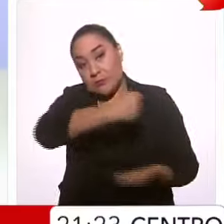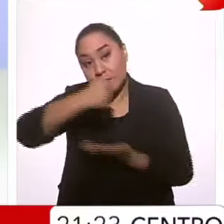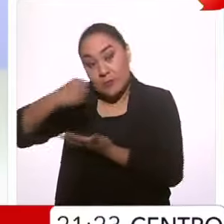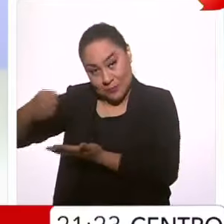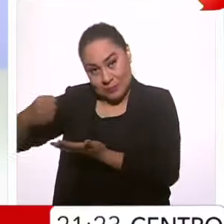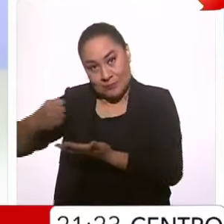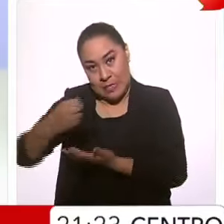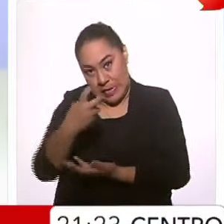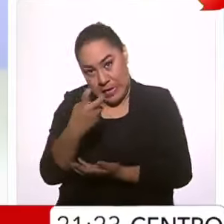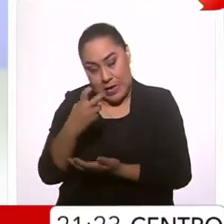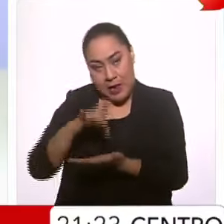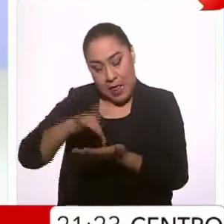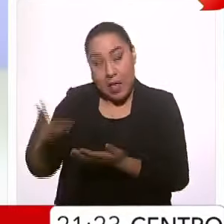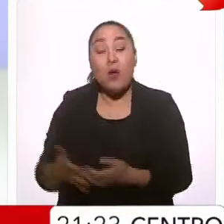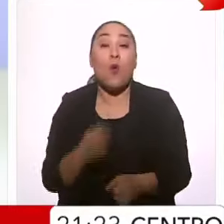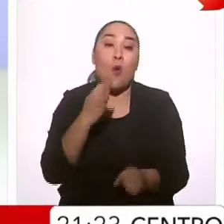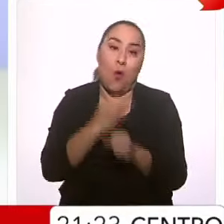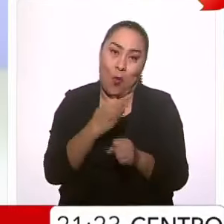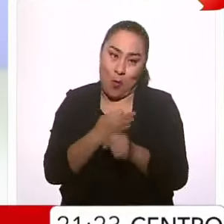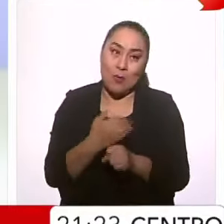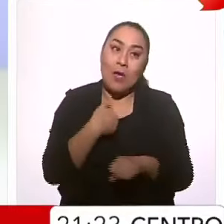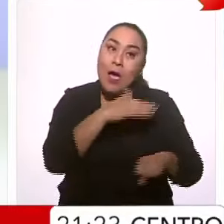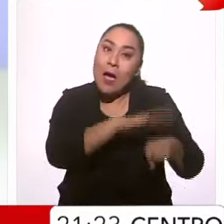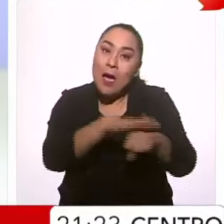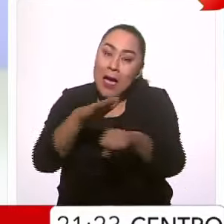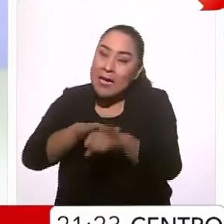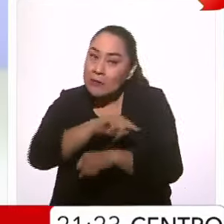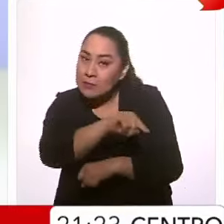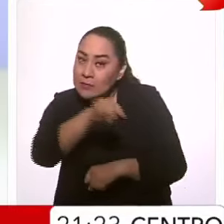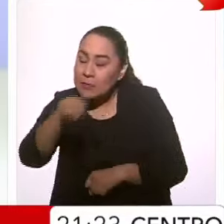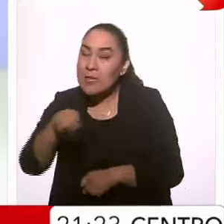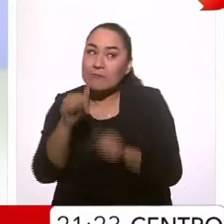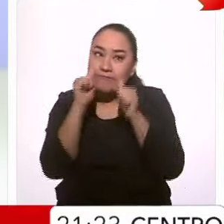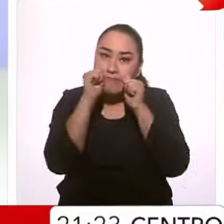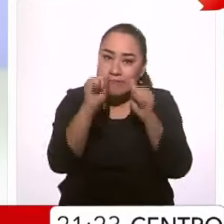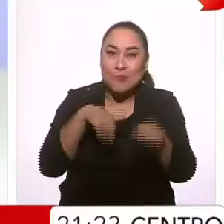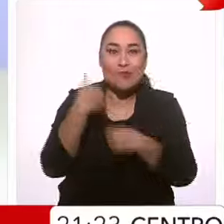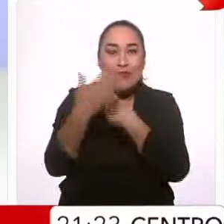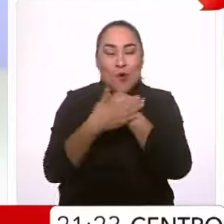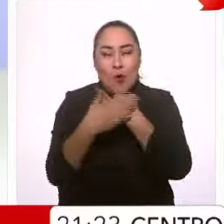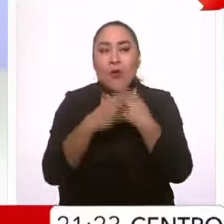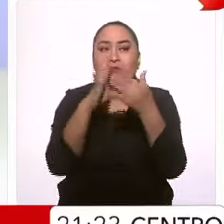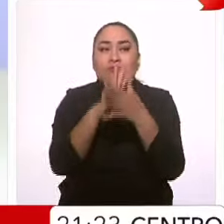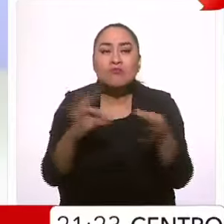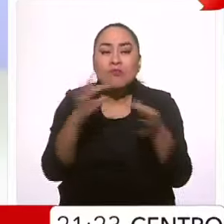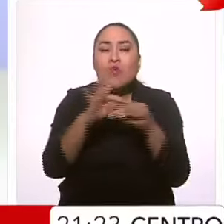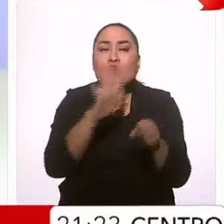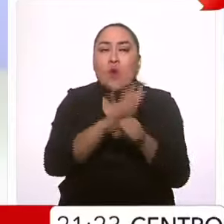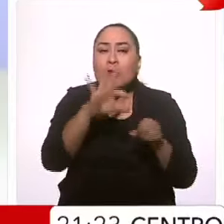en comisiones que van a ser apasionantes. O sea, tú no puedes querer cumplir con unos, pero mantener los privilegios de otros.